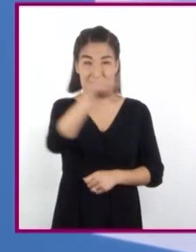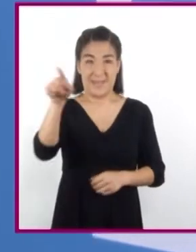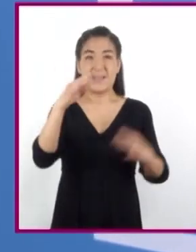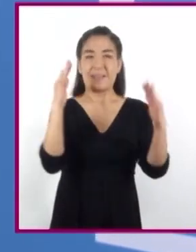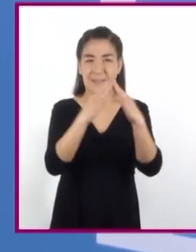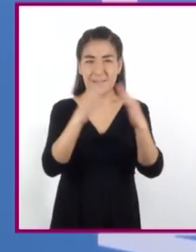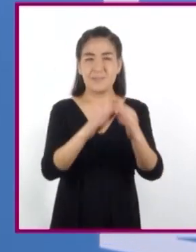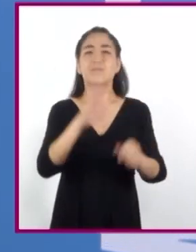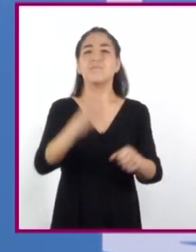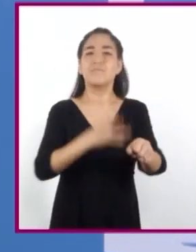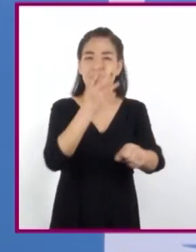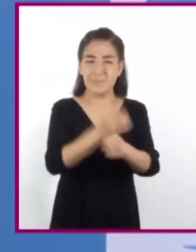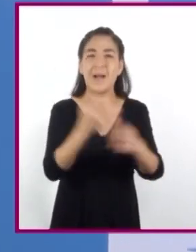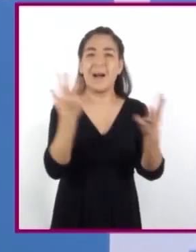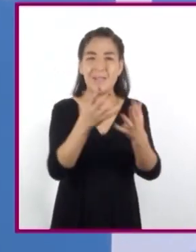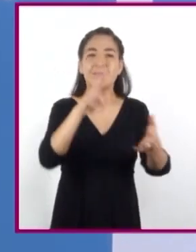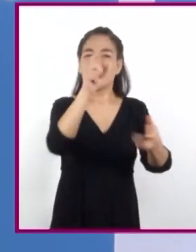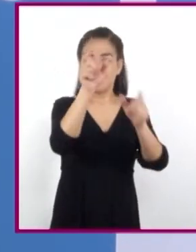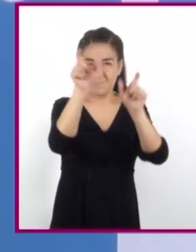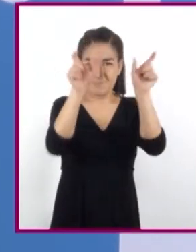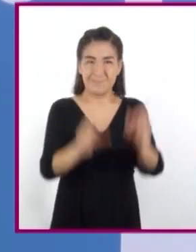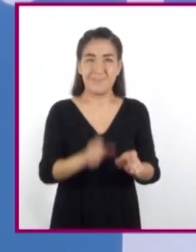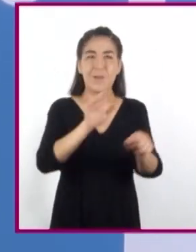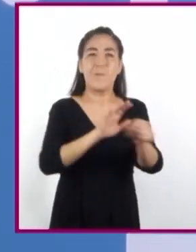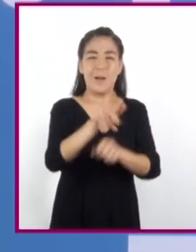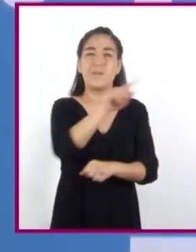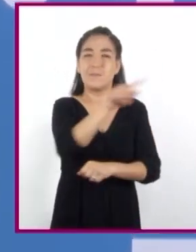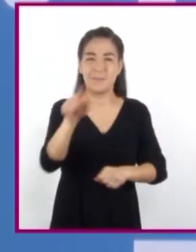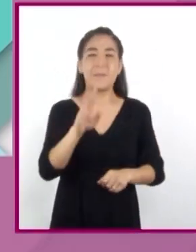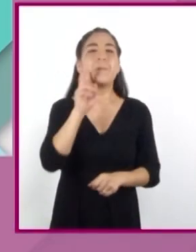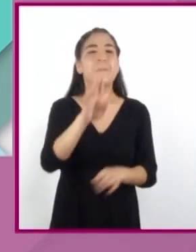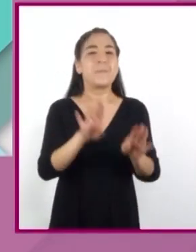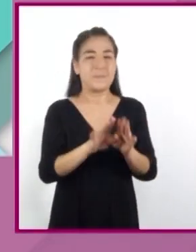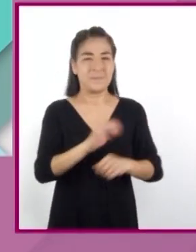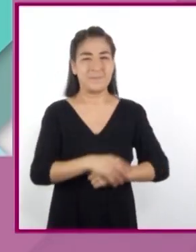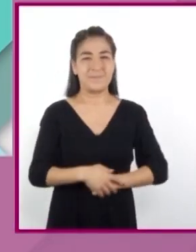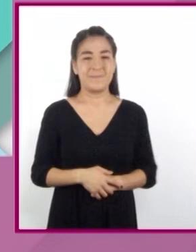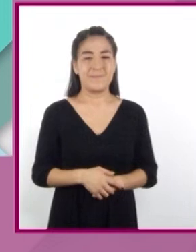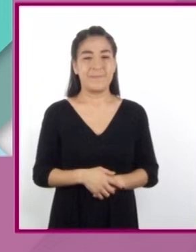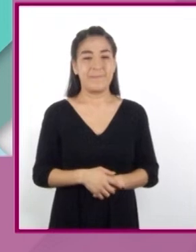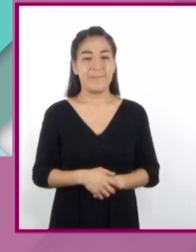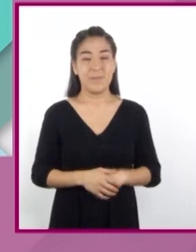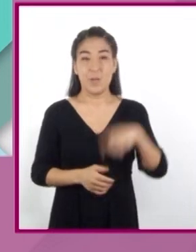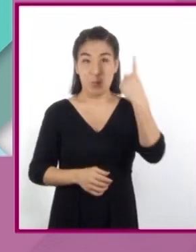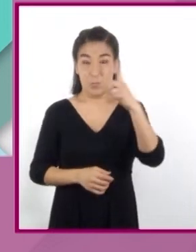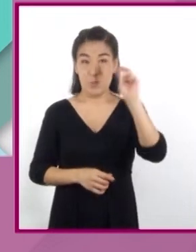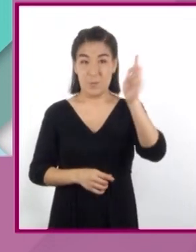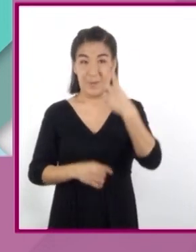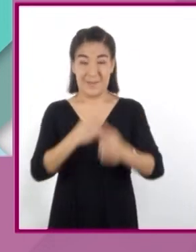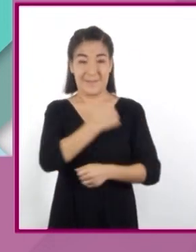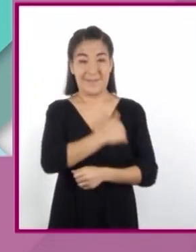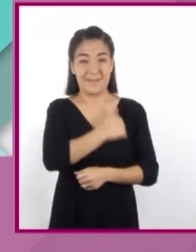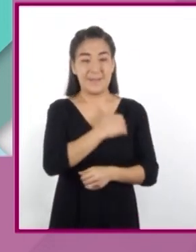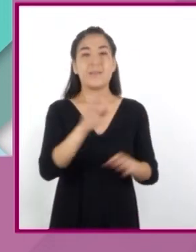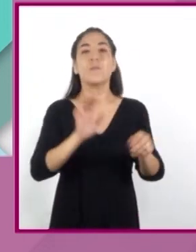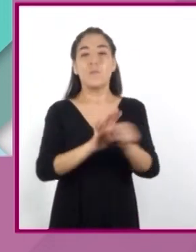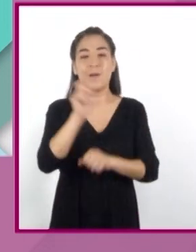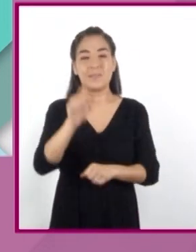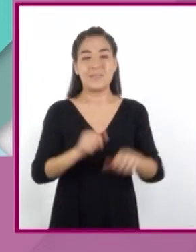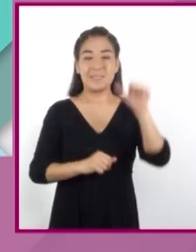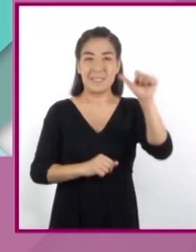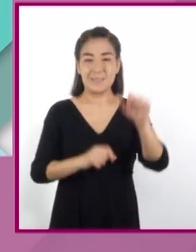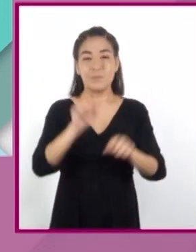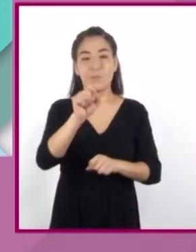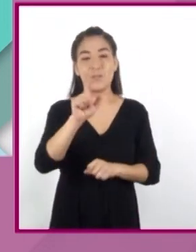completen los valores faltantes de la tabla. Veamos cómo queda. Por un dólar canadiense obtenemos 16